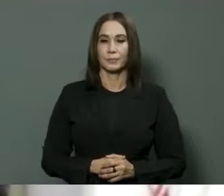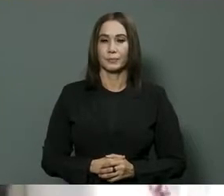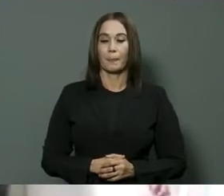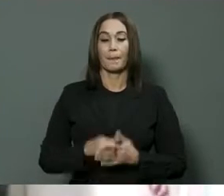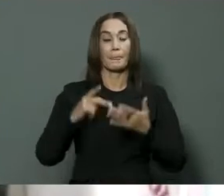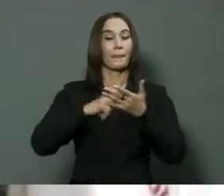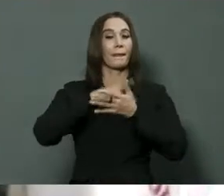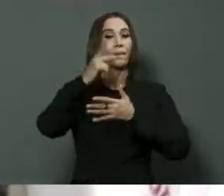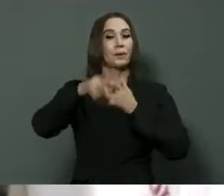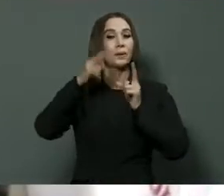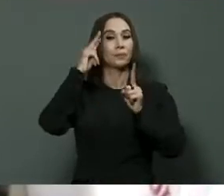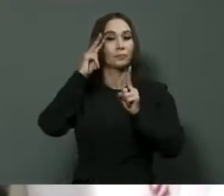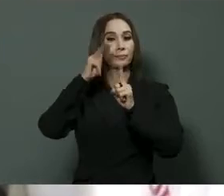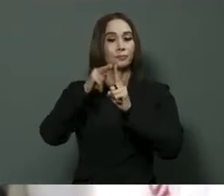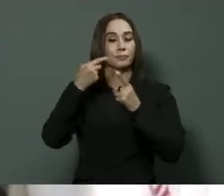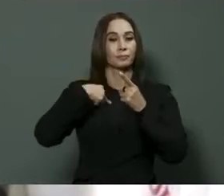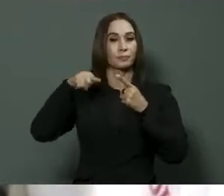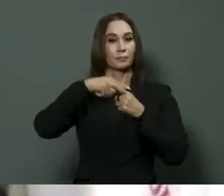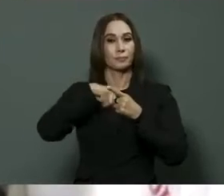confiamos llegar